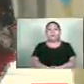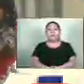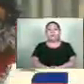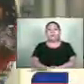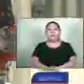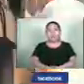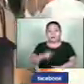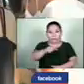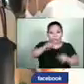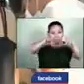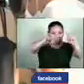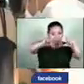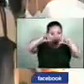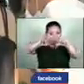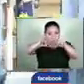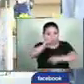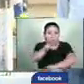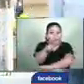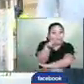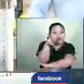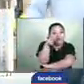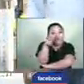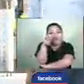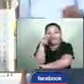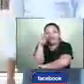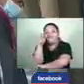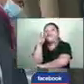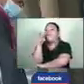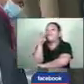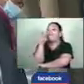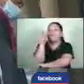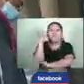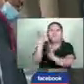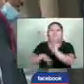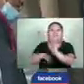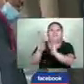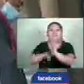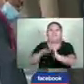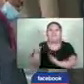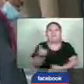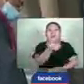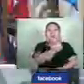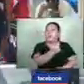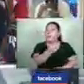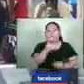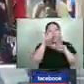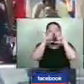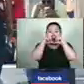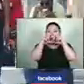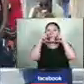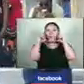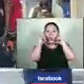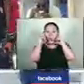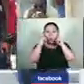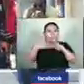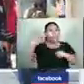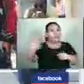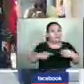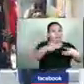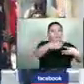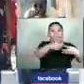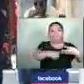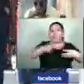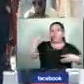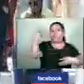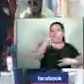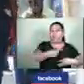En estas imágenes usted puede observar que gran parte de la población no hace uso correcto de la mascarilla, a pesar que será obligatorio hasta el 22